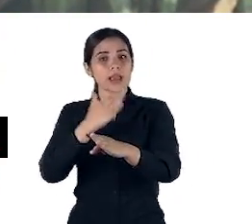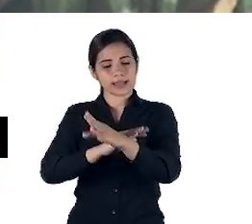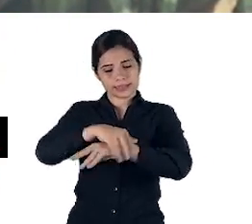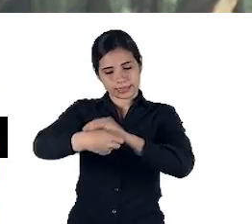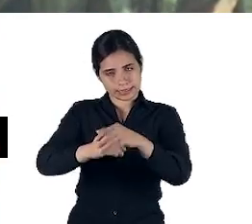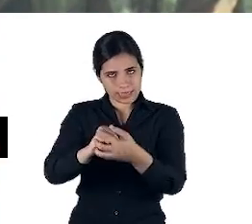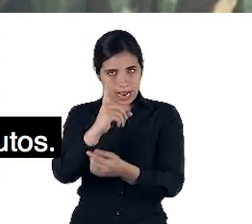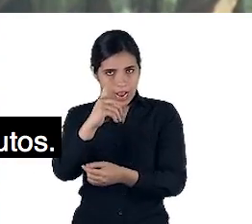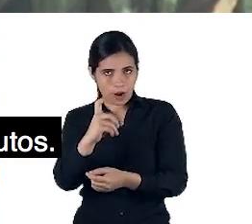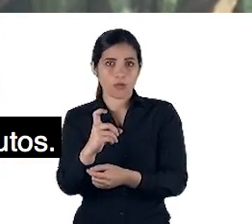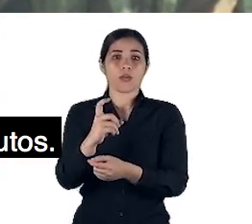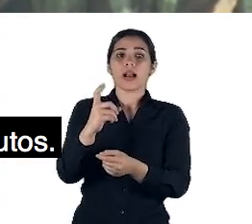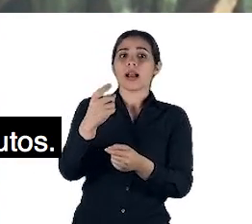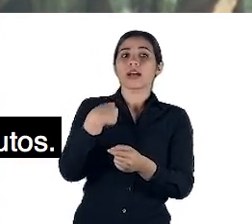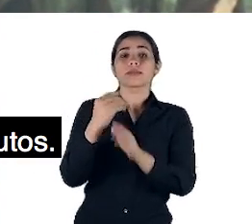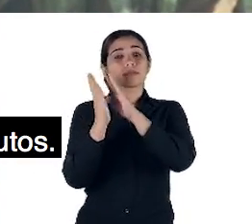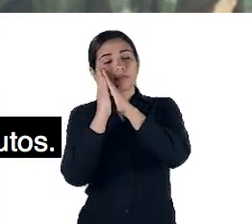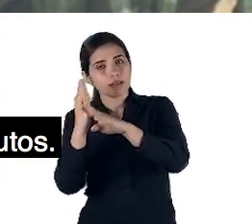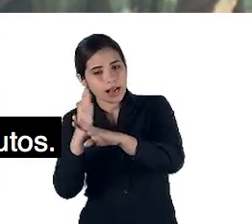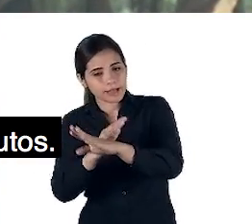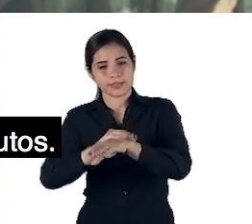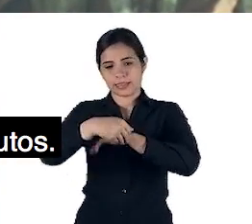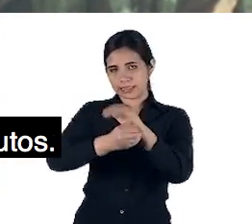lavarnos las manos. Todo es lavado, higiene.